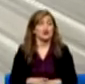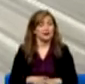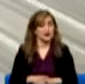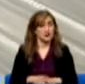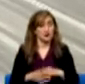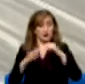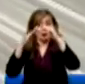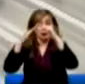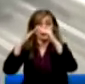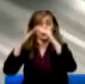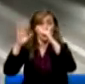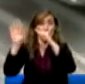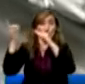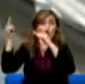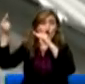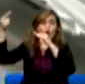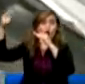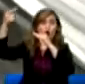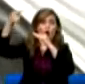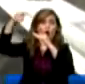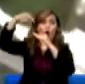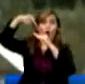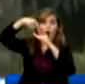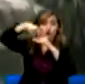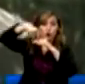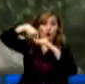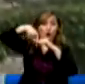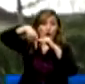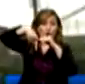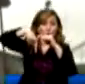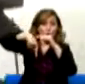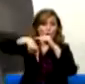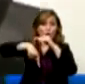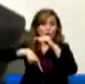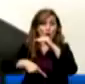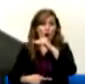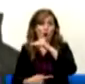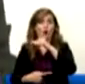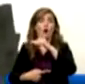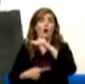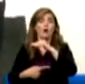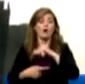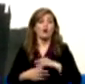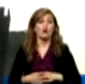Perforó parte del techo de la casa y se clavó en el césped.